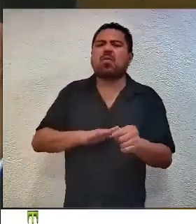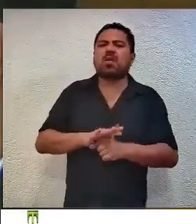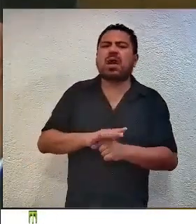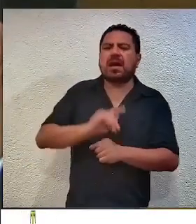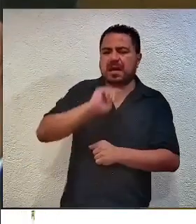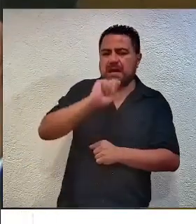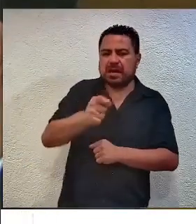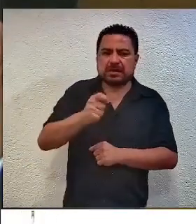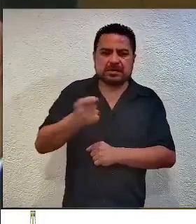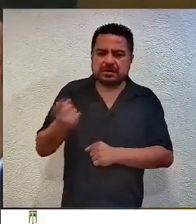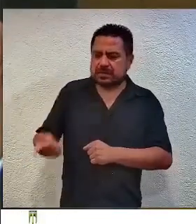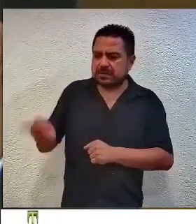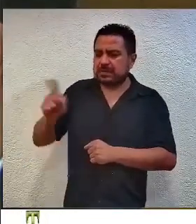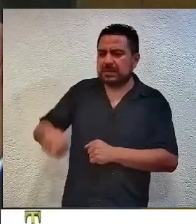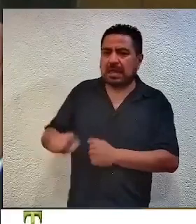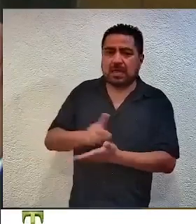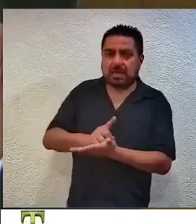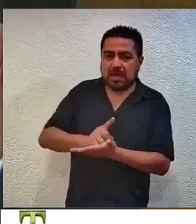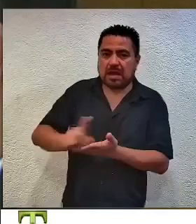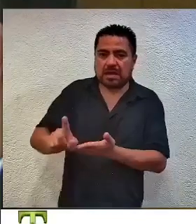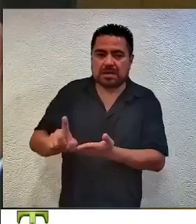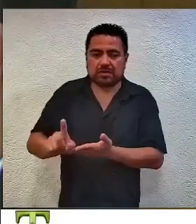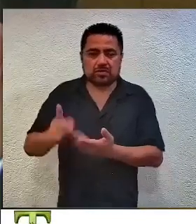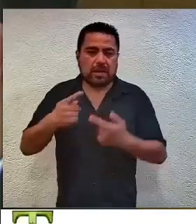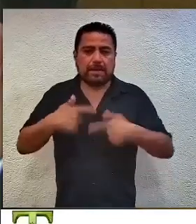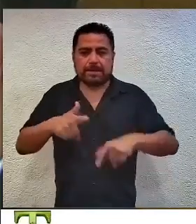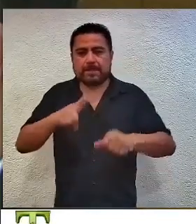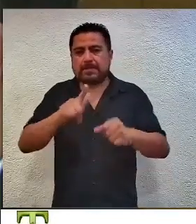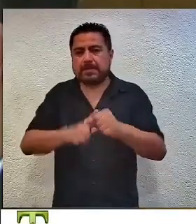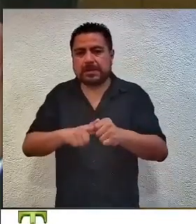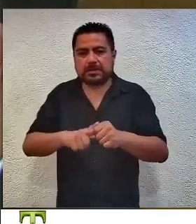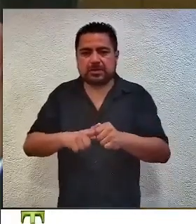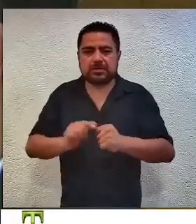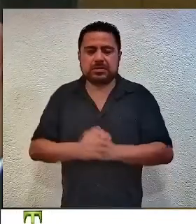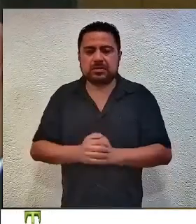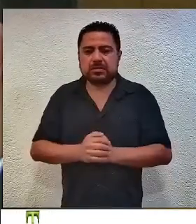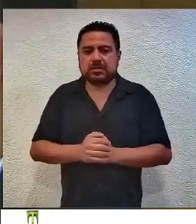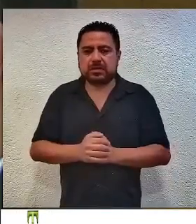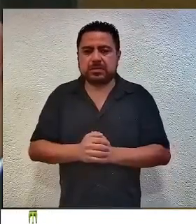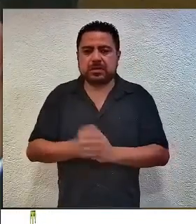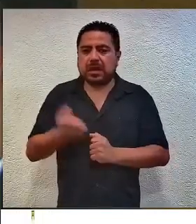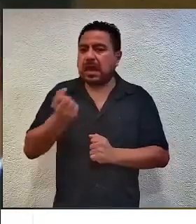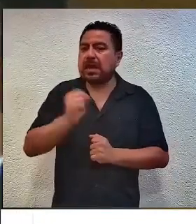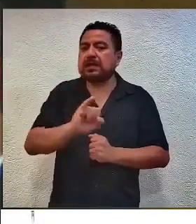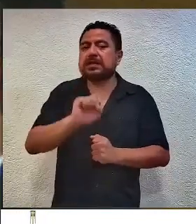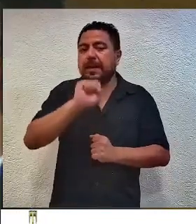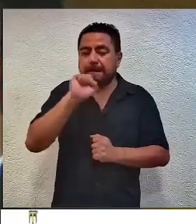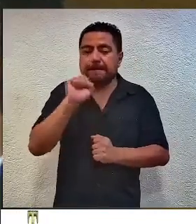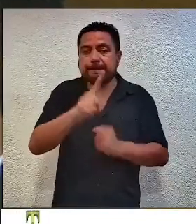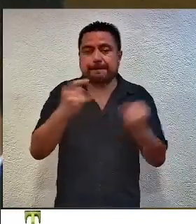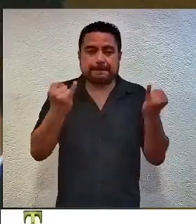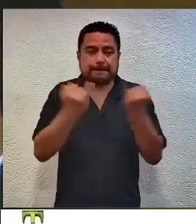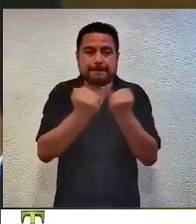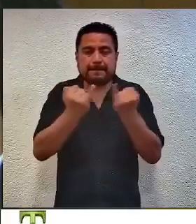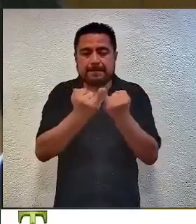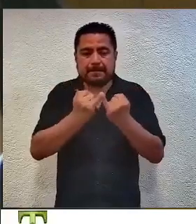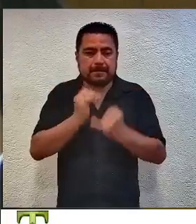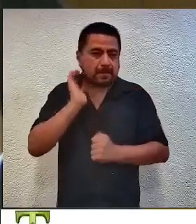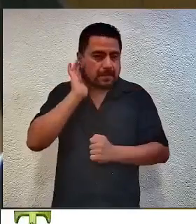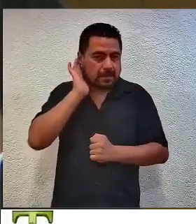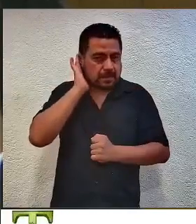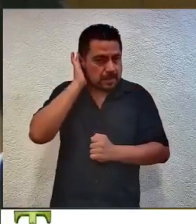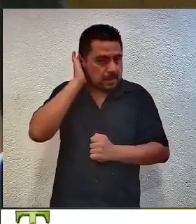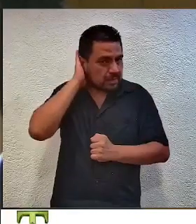se instituyen derechos personalísimos. Así también, conforme al